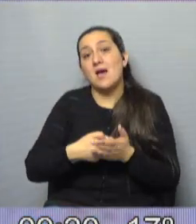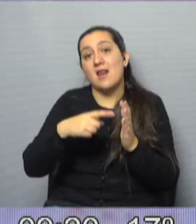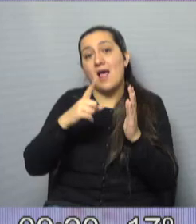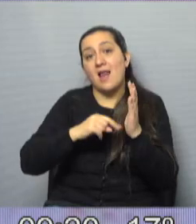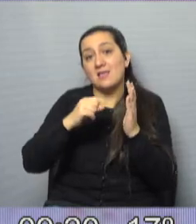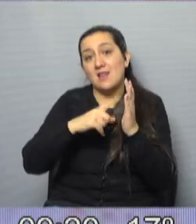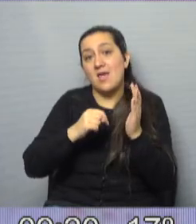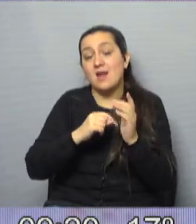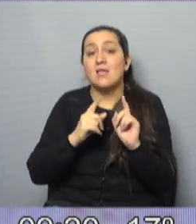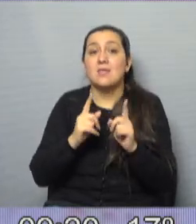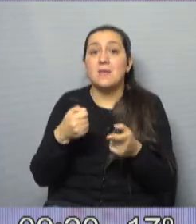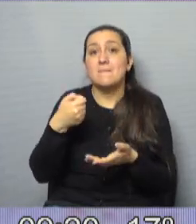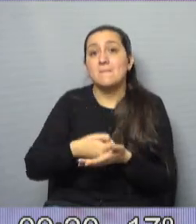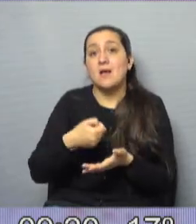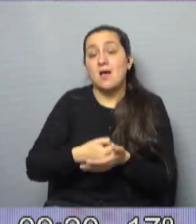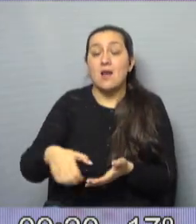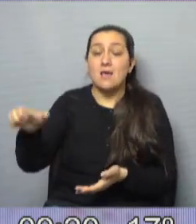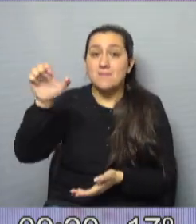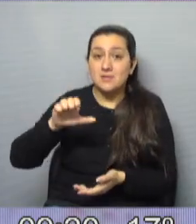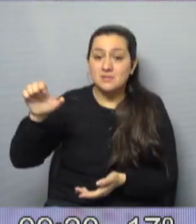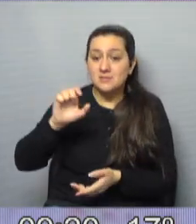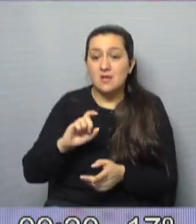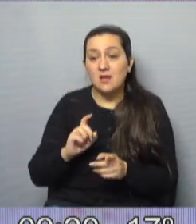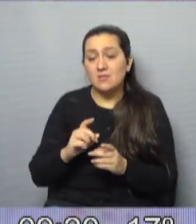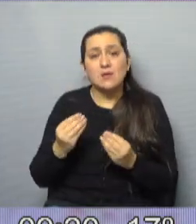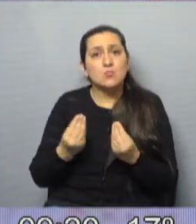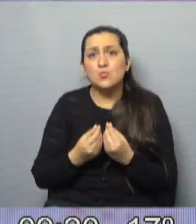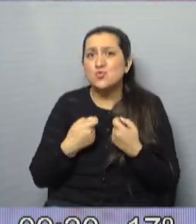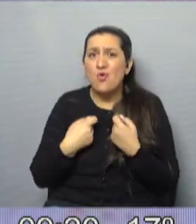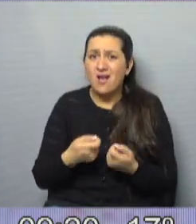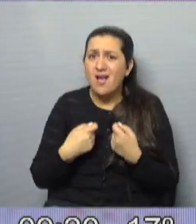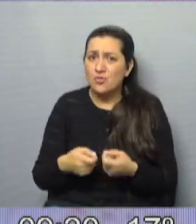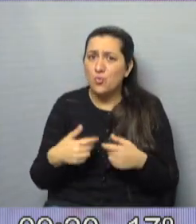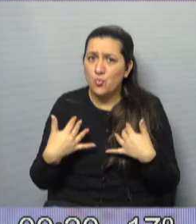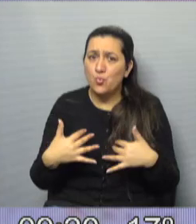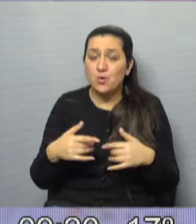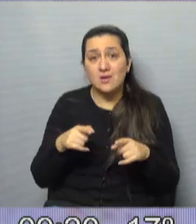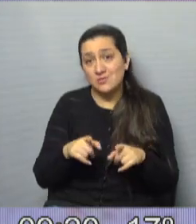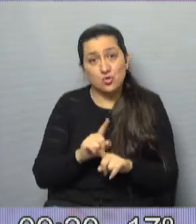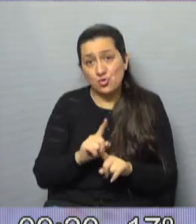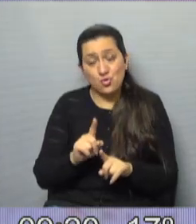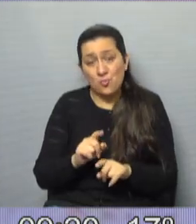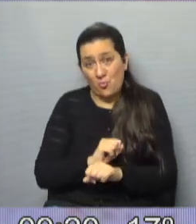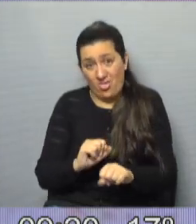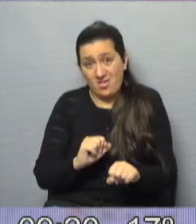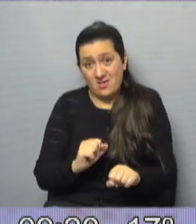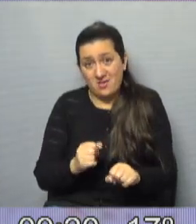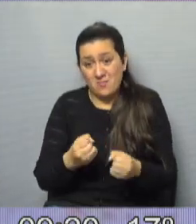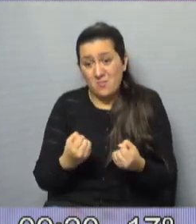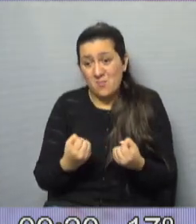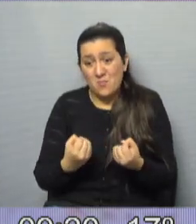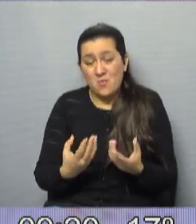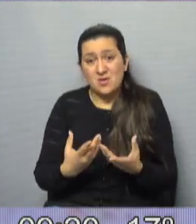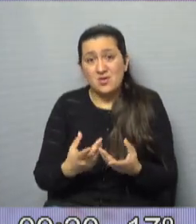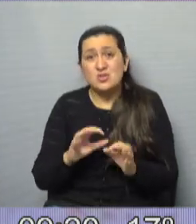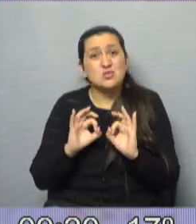pagar la empresa, uh-huh. Tienen un montón de gastos asociados. A eso no le da. ¿Qué es lo que lo obliga? Como dice